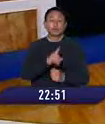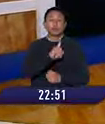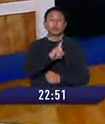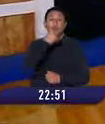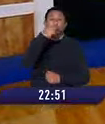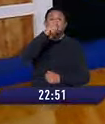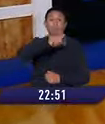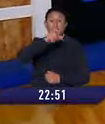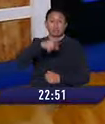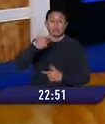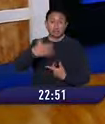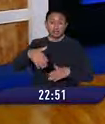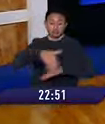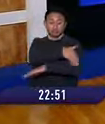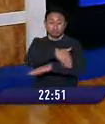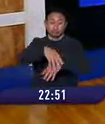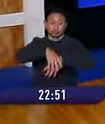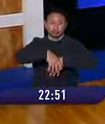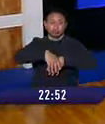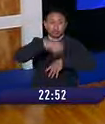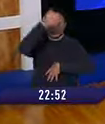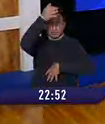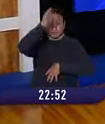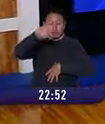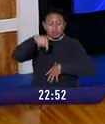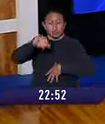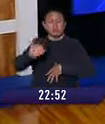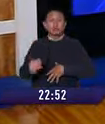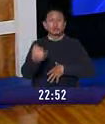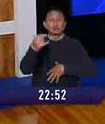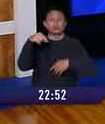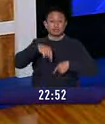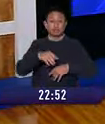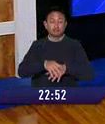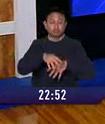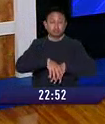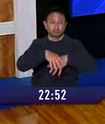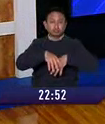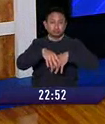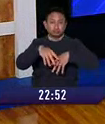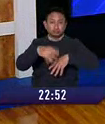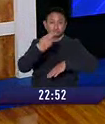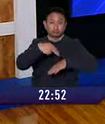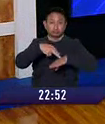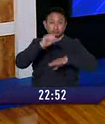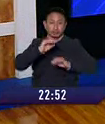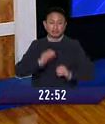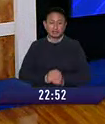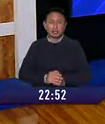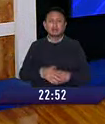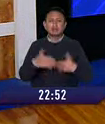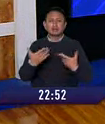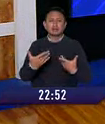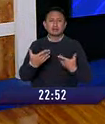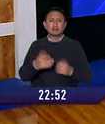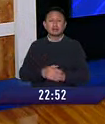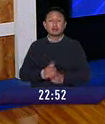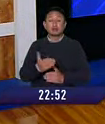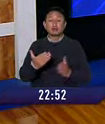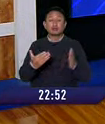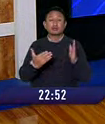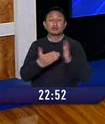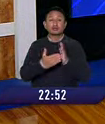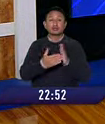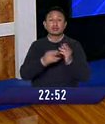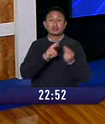millón de personas salieron a las calles de Francia este jueves a la denominada huelga nacional para protestar contra las